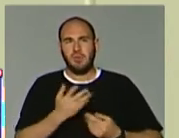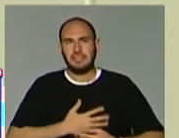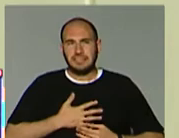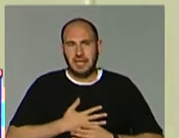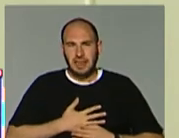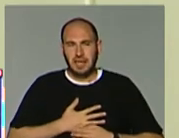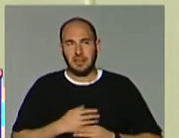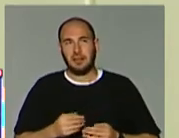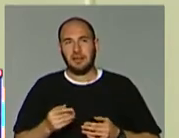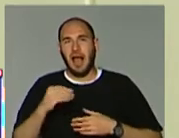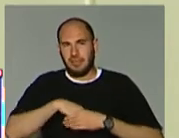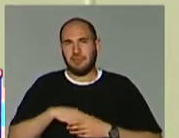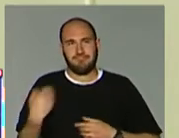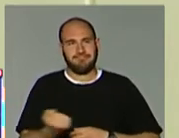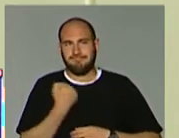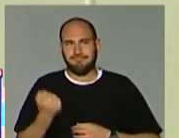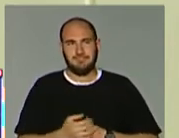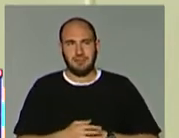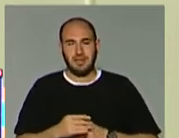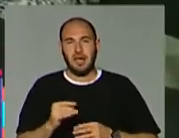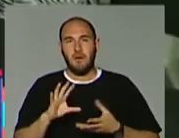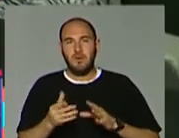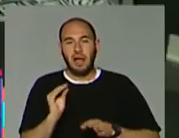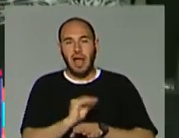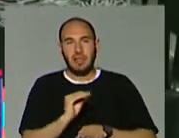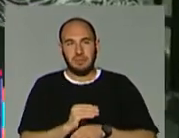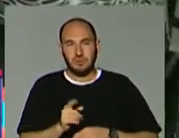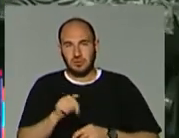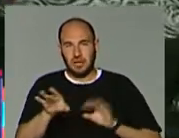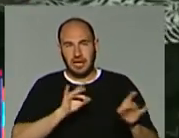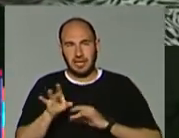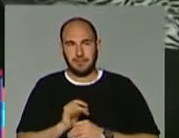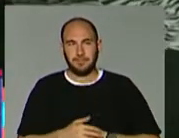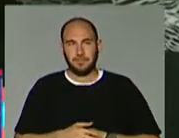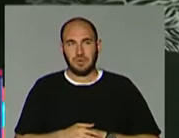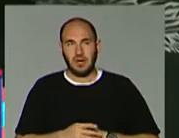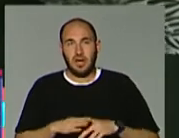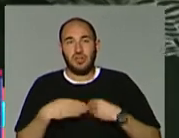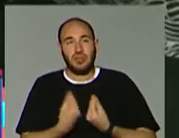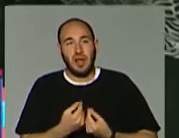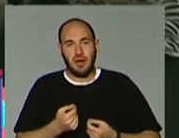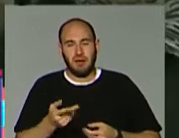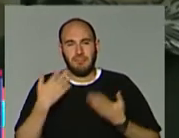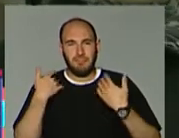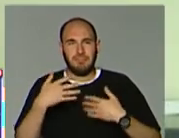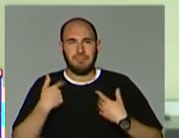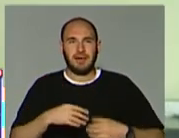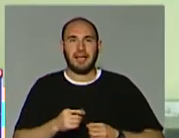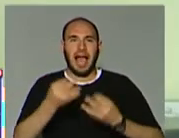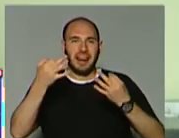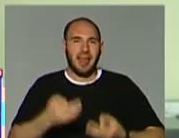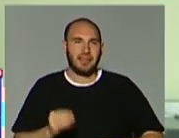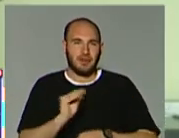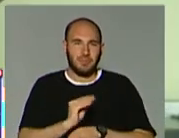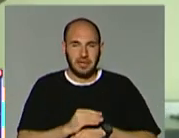va a influir muchísimo en el tipo de alimento que elegimos, la cantidad de calorías del alimento, la calidad del